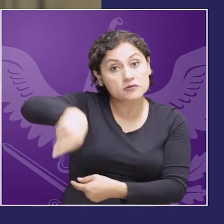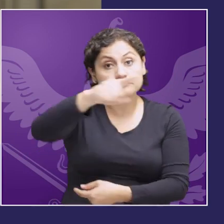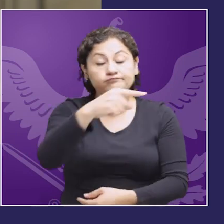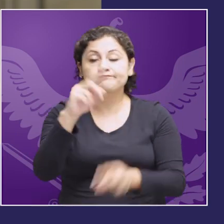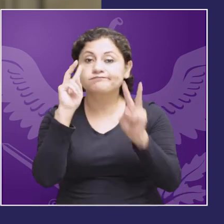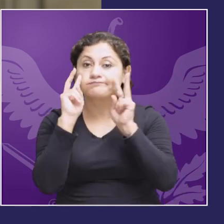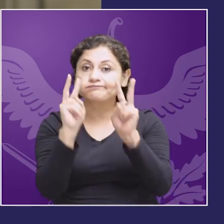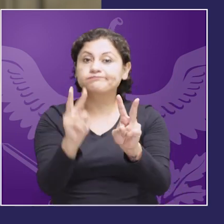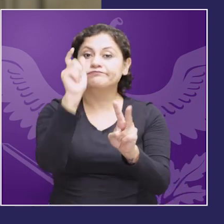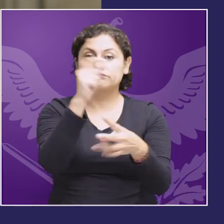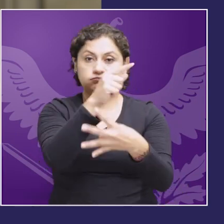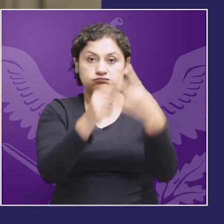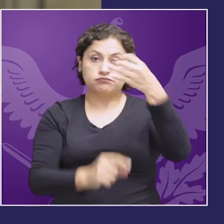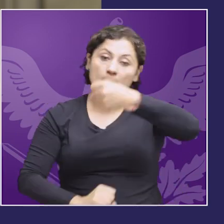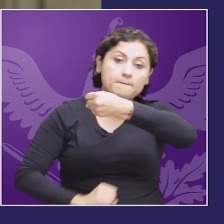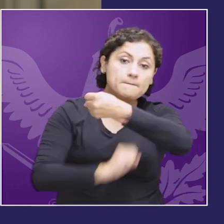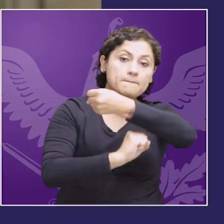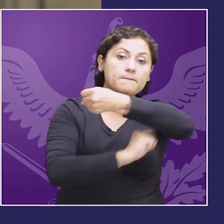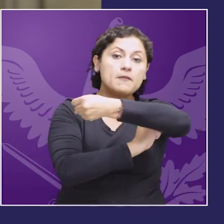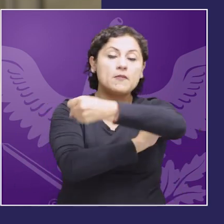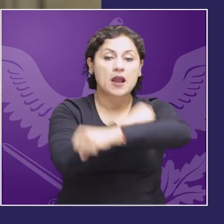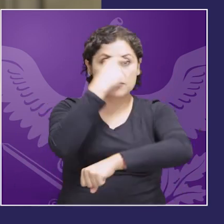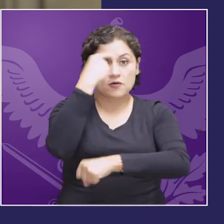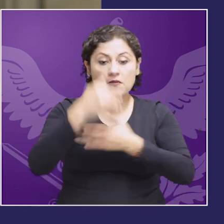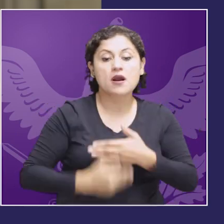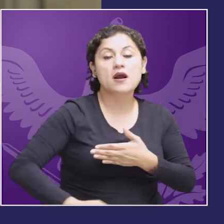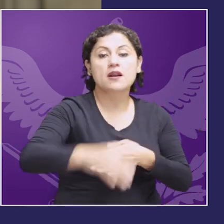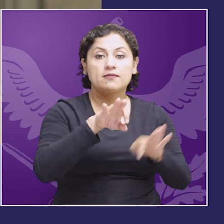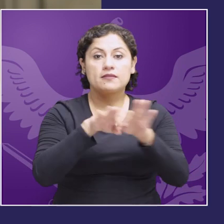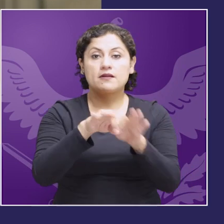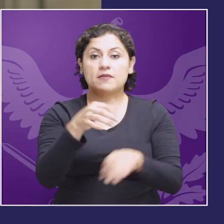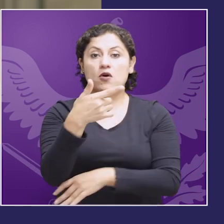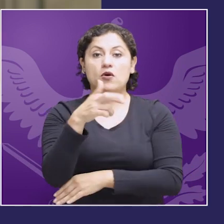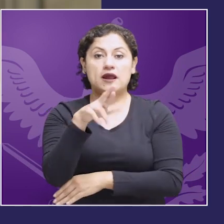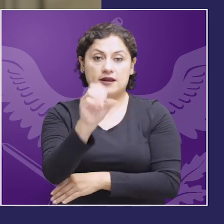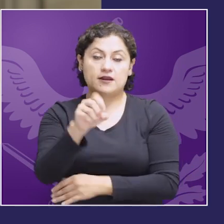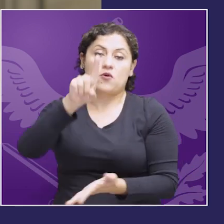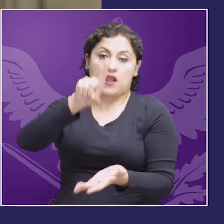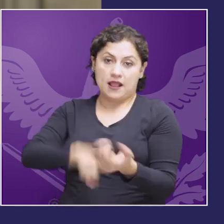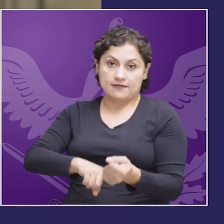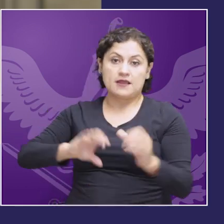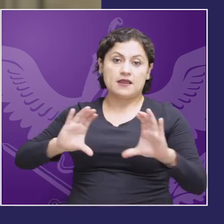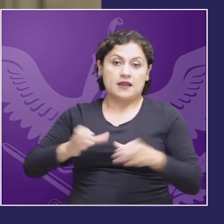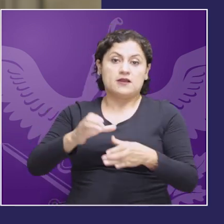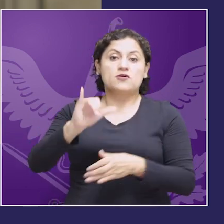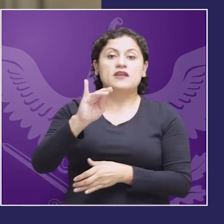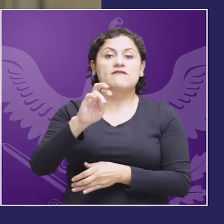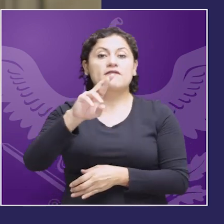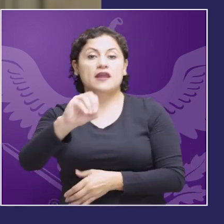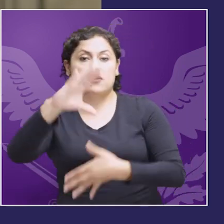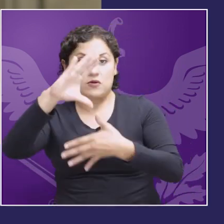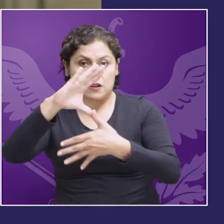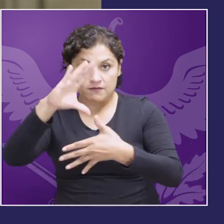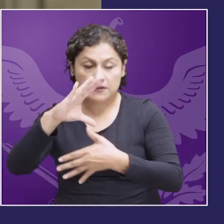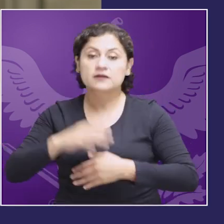el marco y el fundamento de aquello en que ha trabajado la Comisión de Género de la Cumbre Judicial Iberoamericana. Me refiero